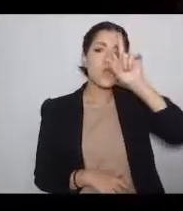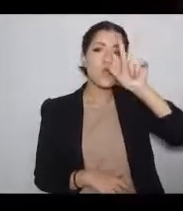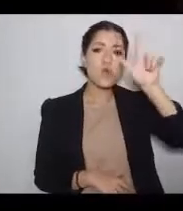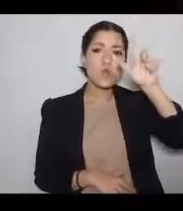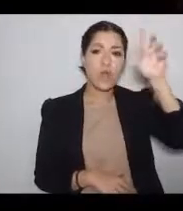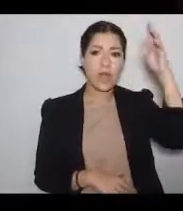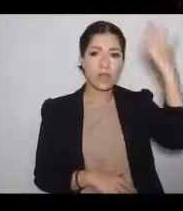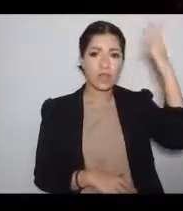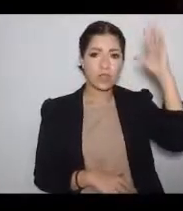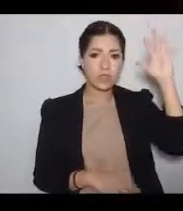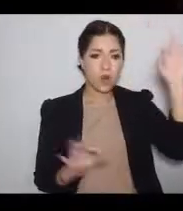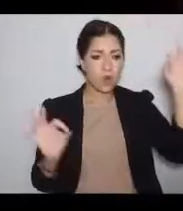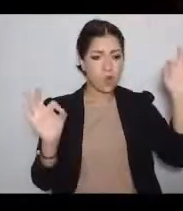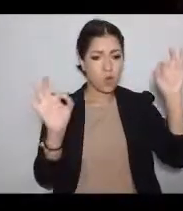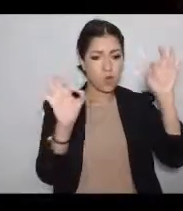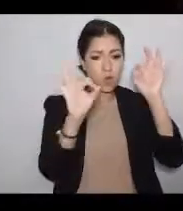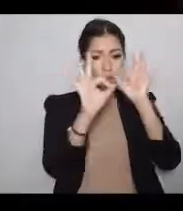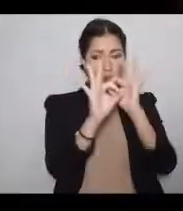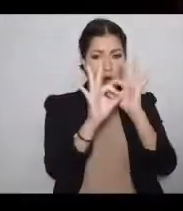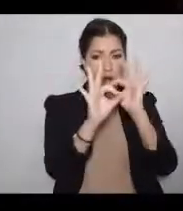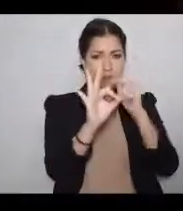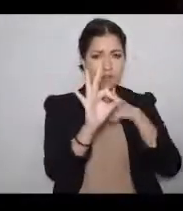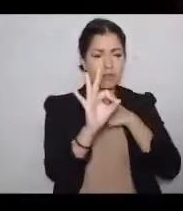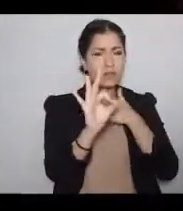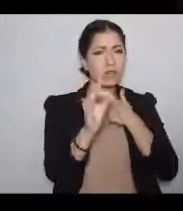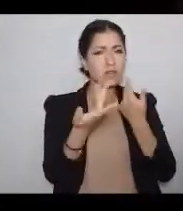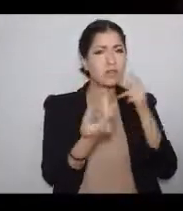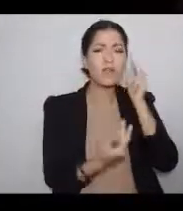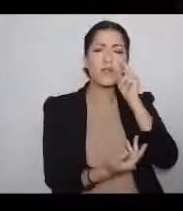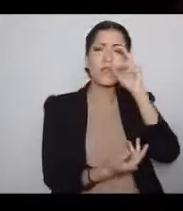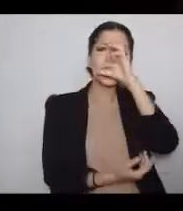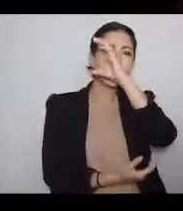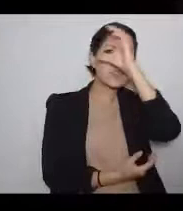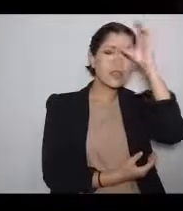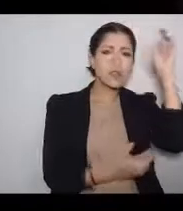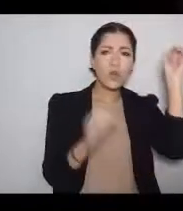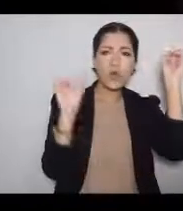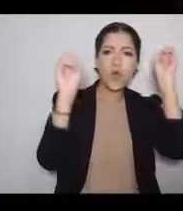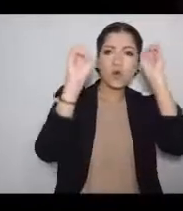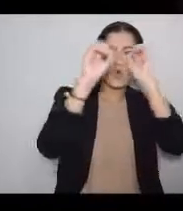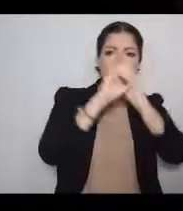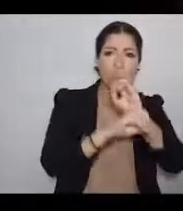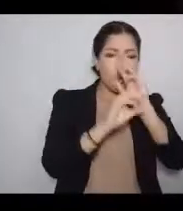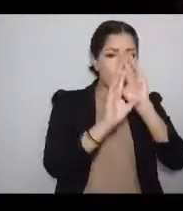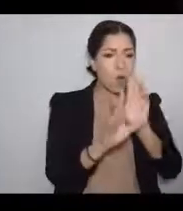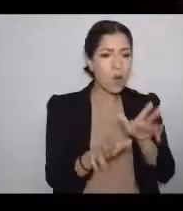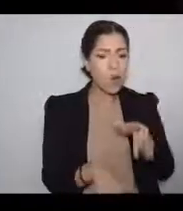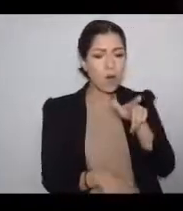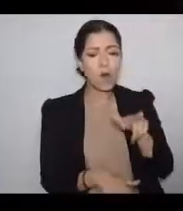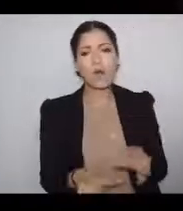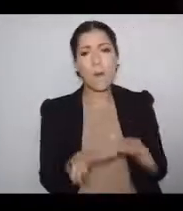No me impresionó que el cielo se oscureciera y que los pájaros se fueran a dormir,